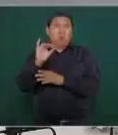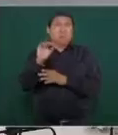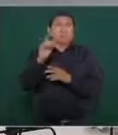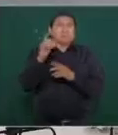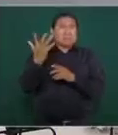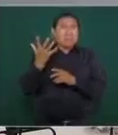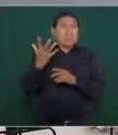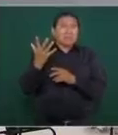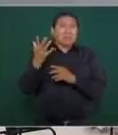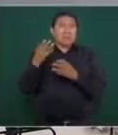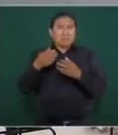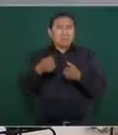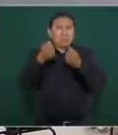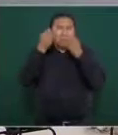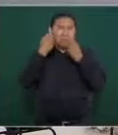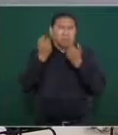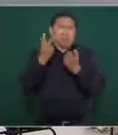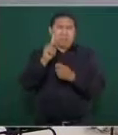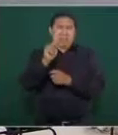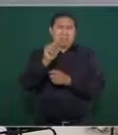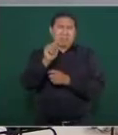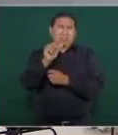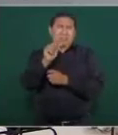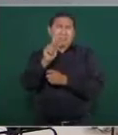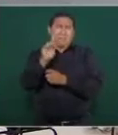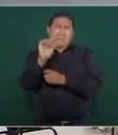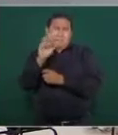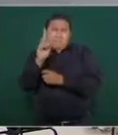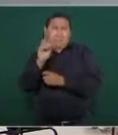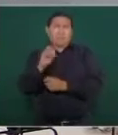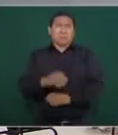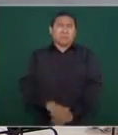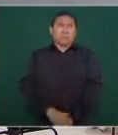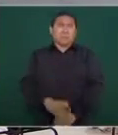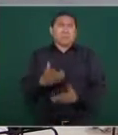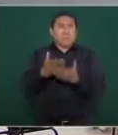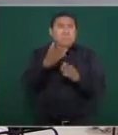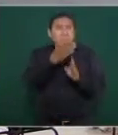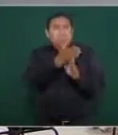por eso estos antecedentes.